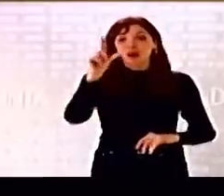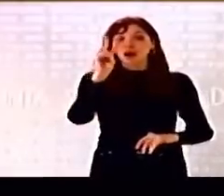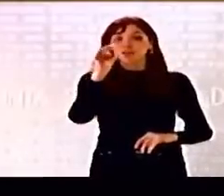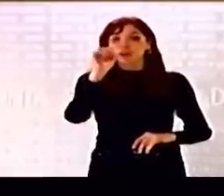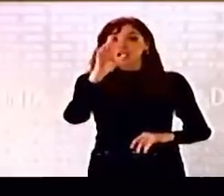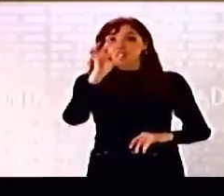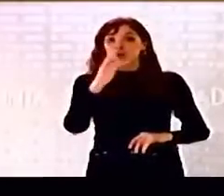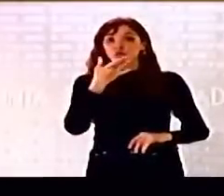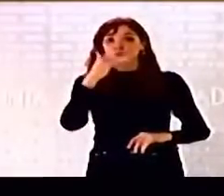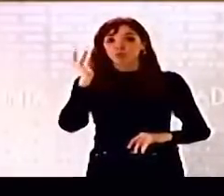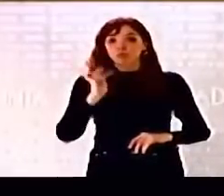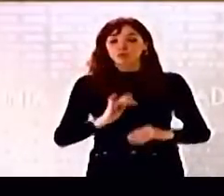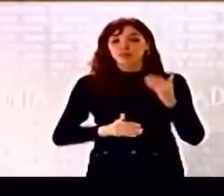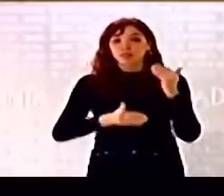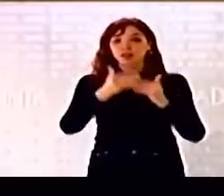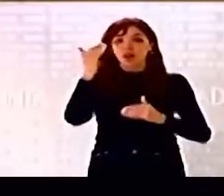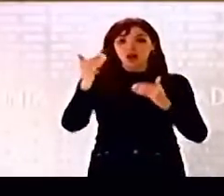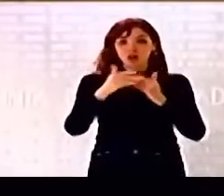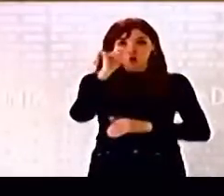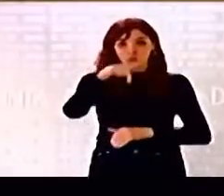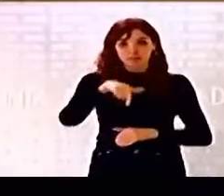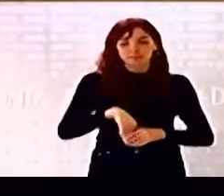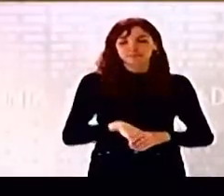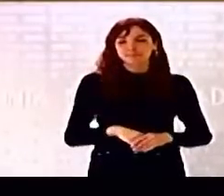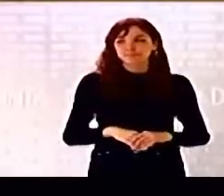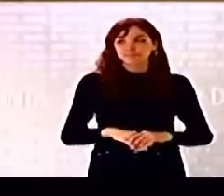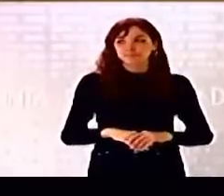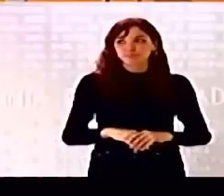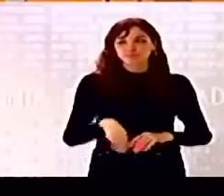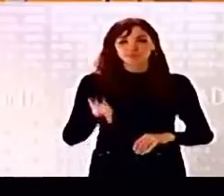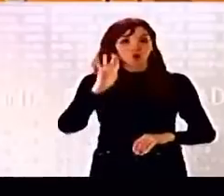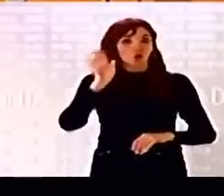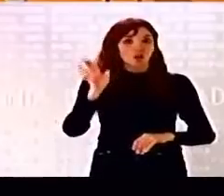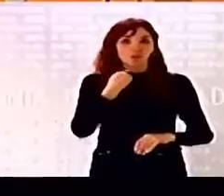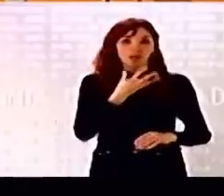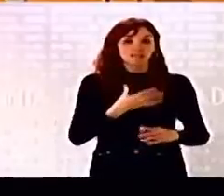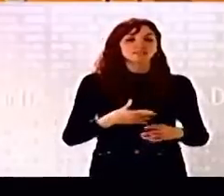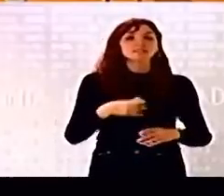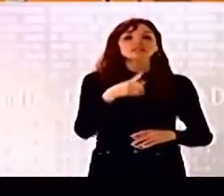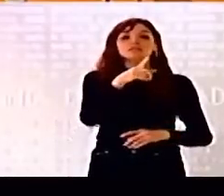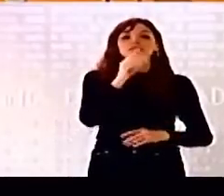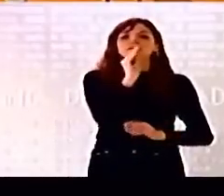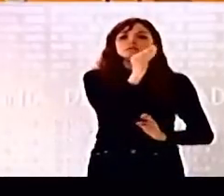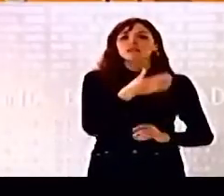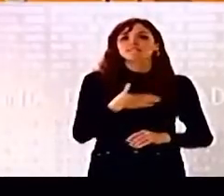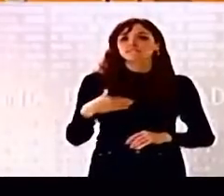Álvaro Rubio, del diario Hoy. Hola, buenas. Yo quería preguntar,